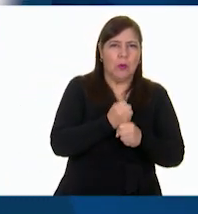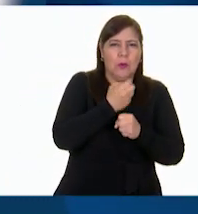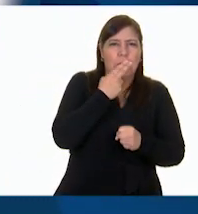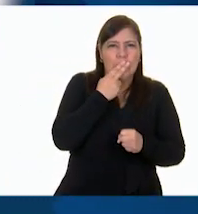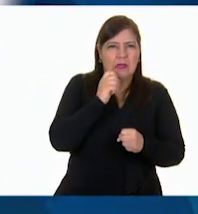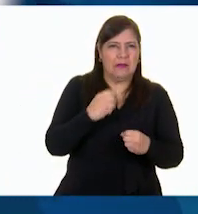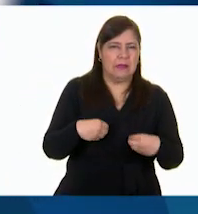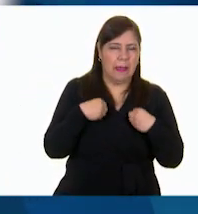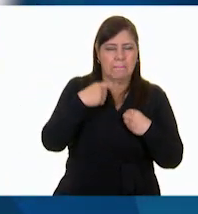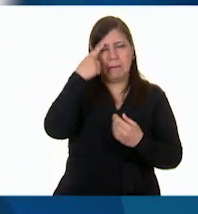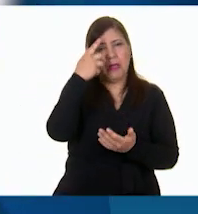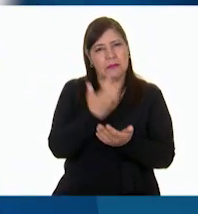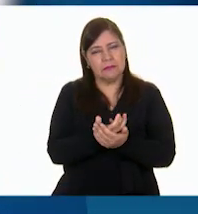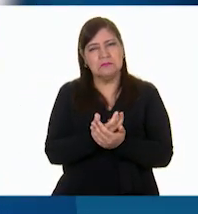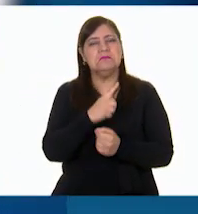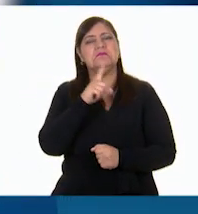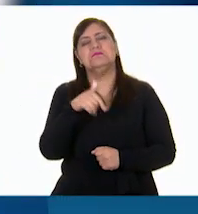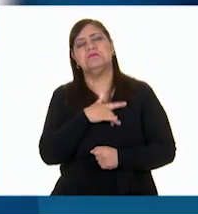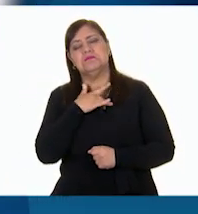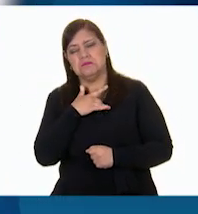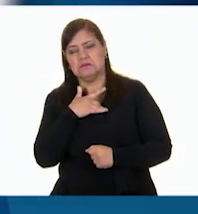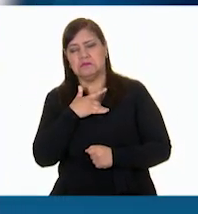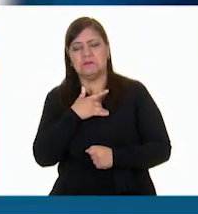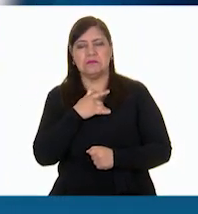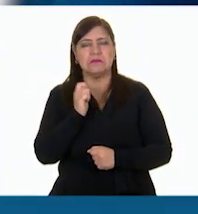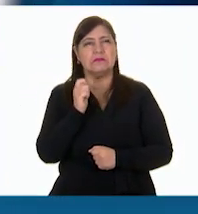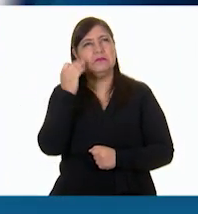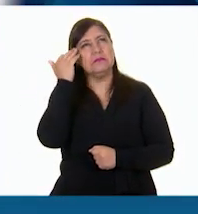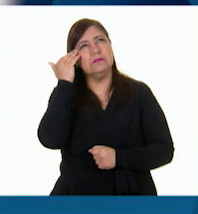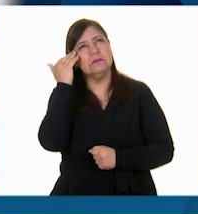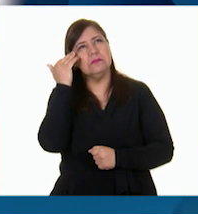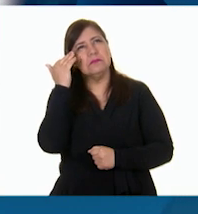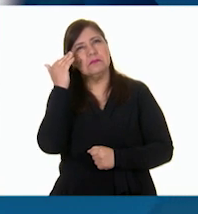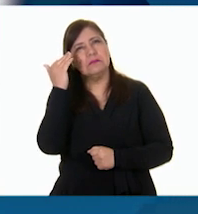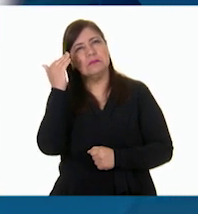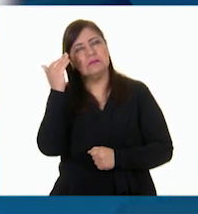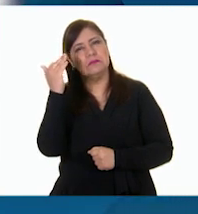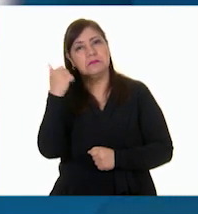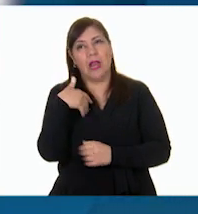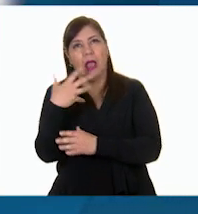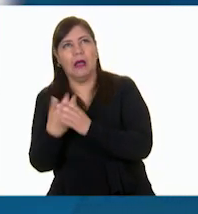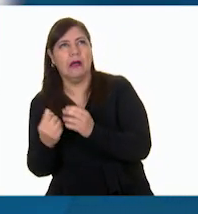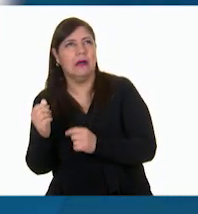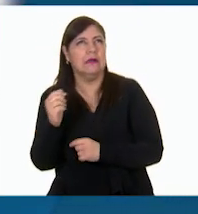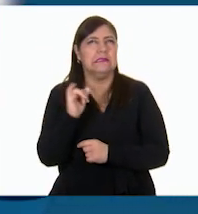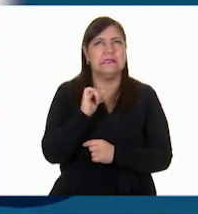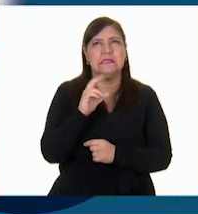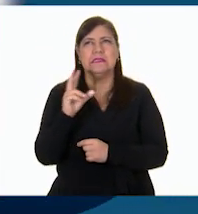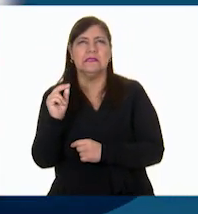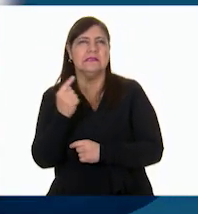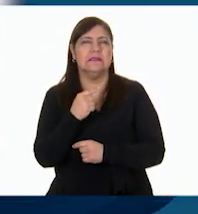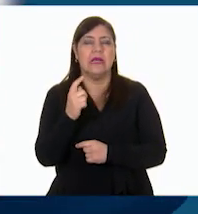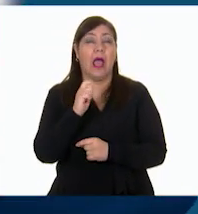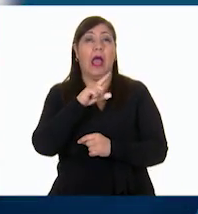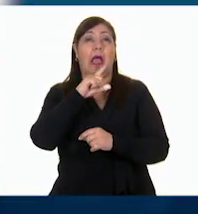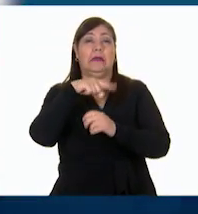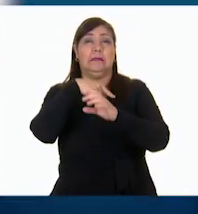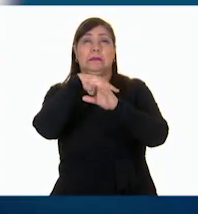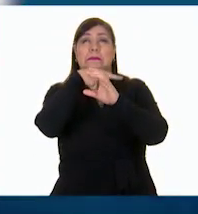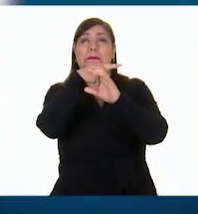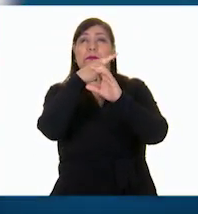descanso. Con valerosa indiferencia postergó hasta el último instante la resolución de huir o de quedar. La campana del reloj sonó.